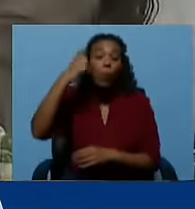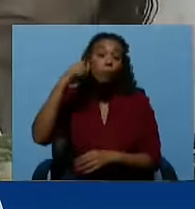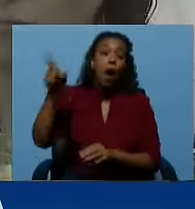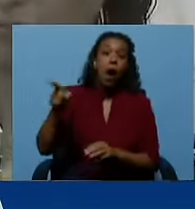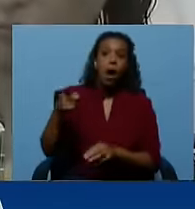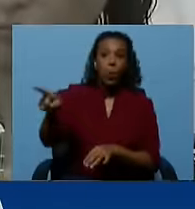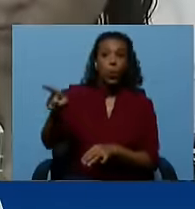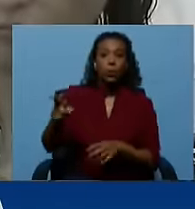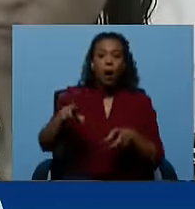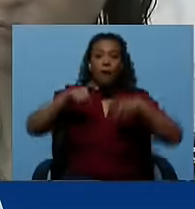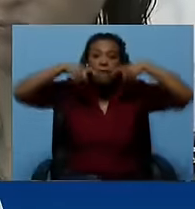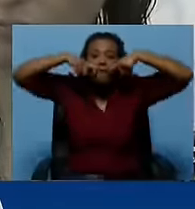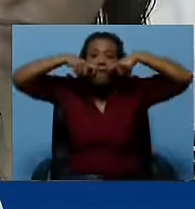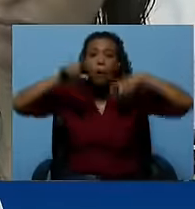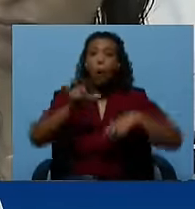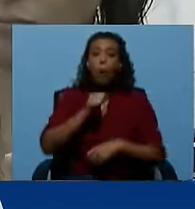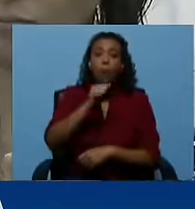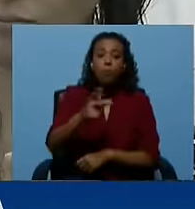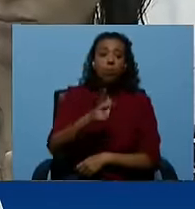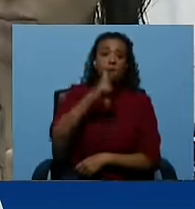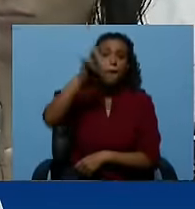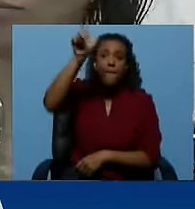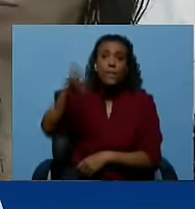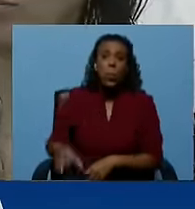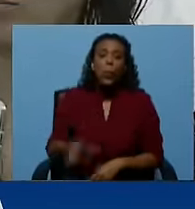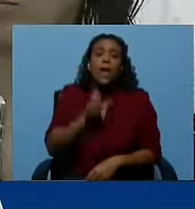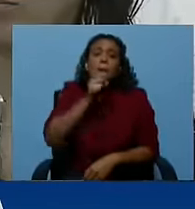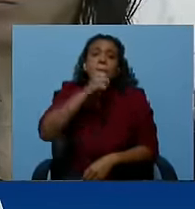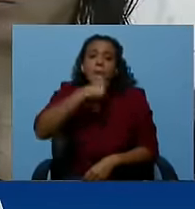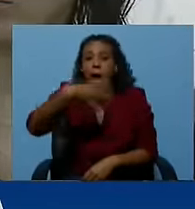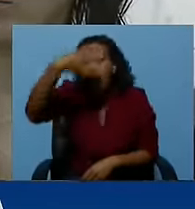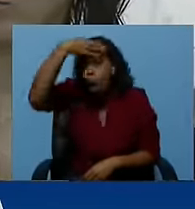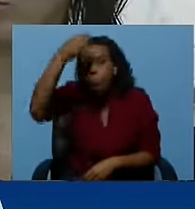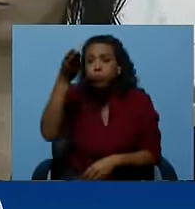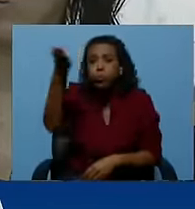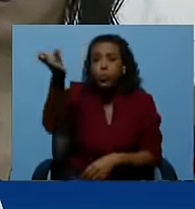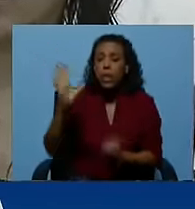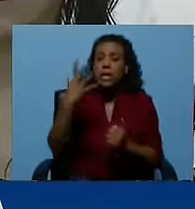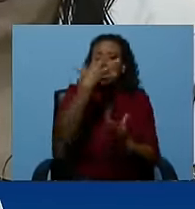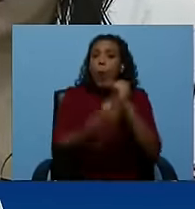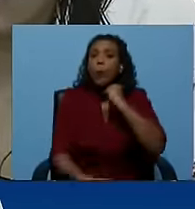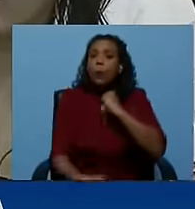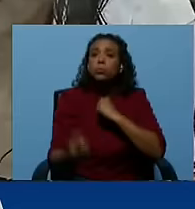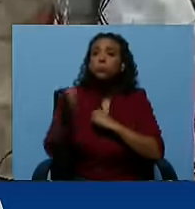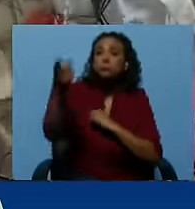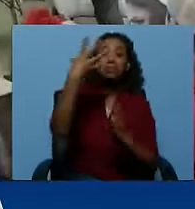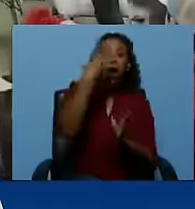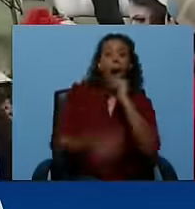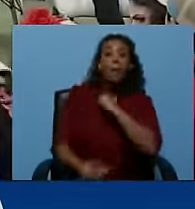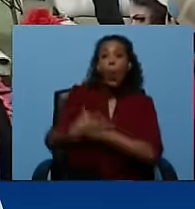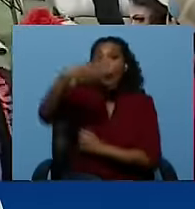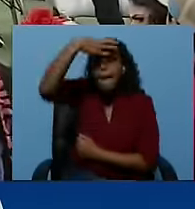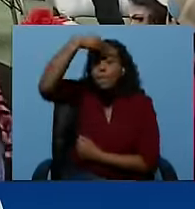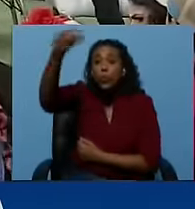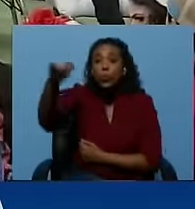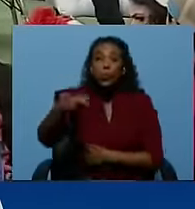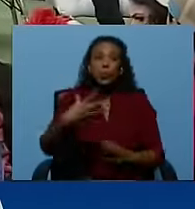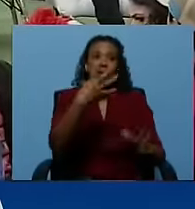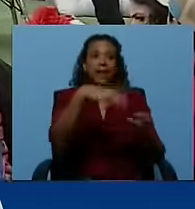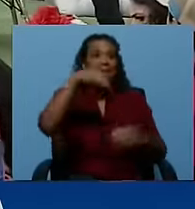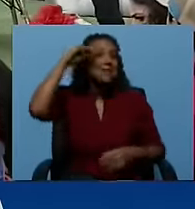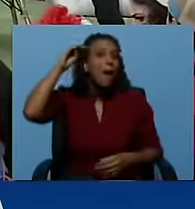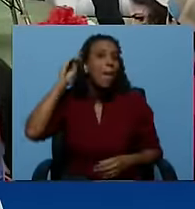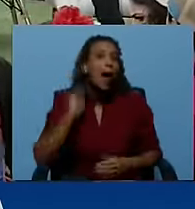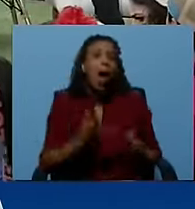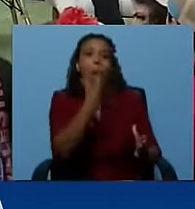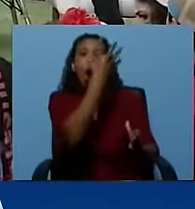allá está el vampiro. El viejito se escapó de las manos de la Sayona y cayó